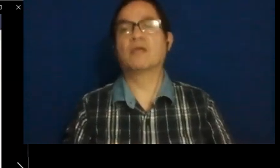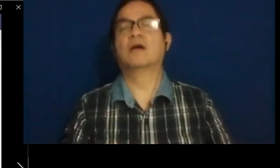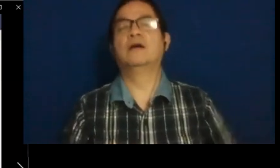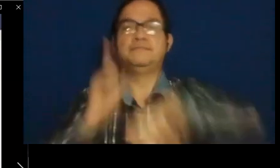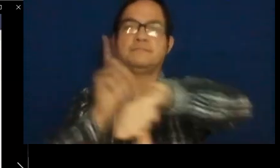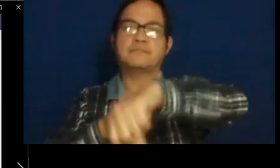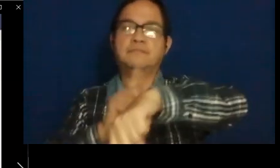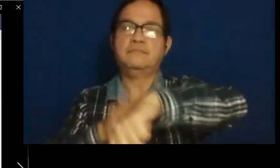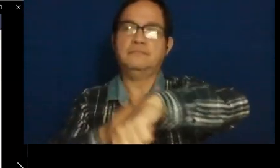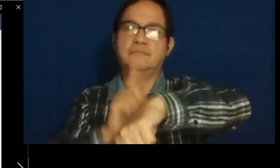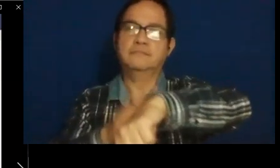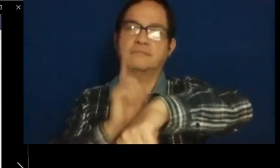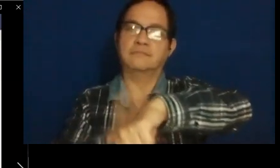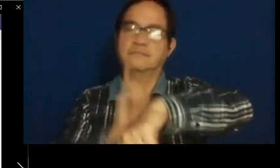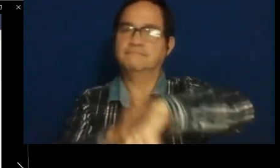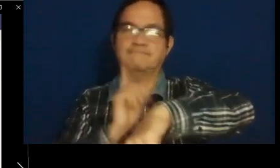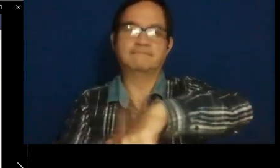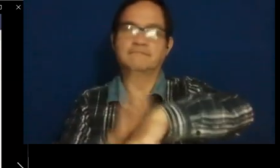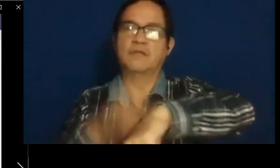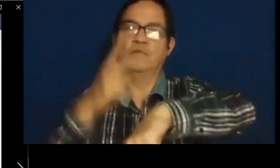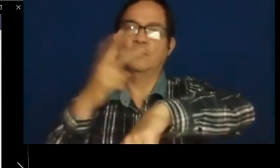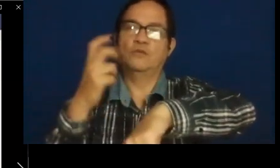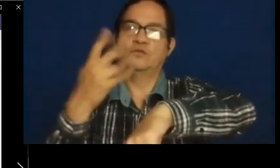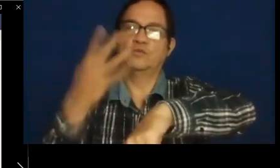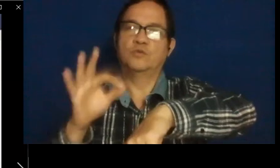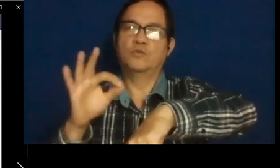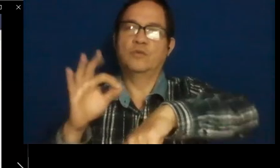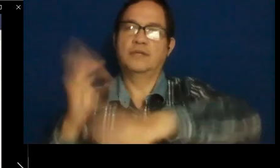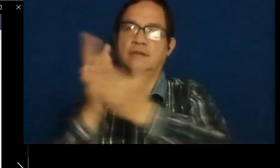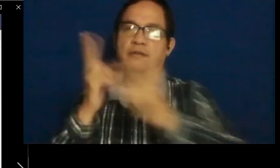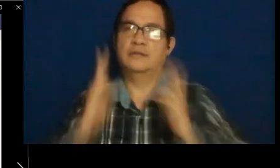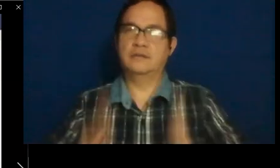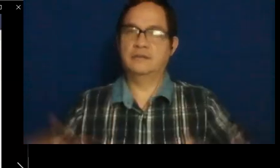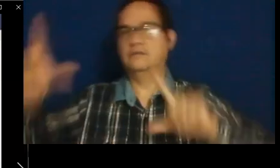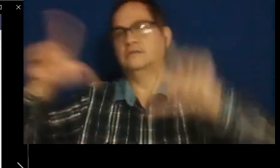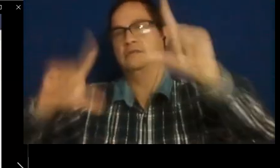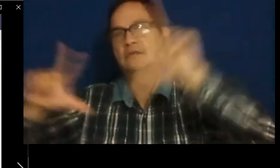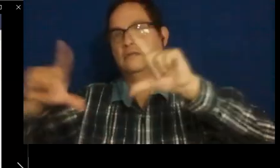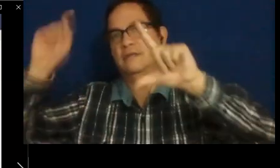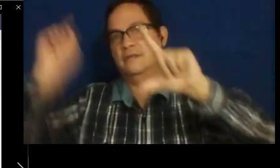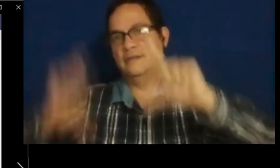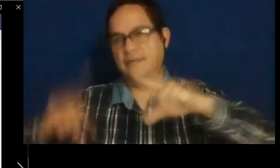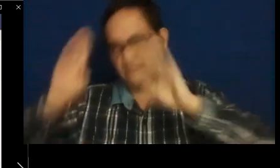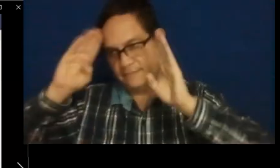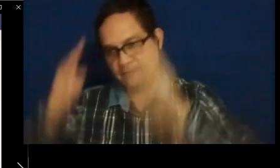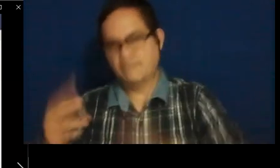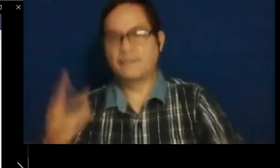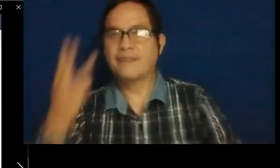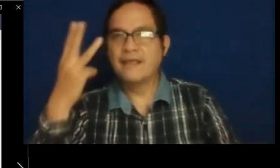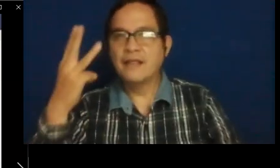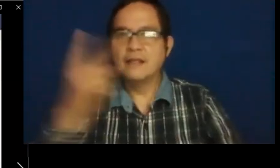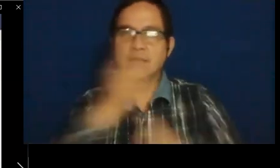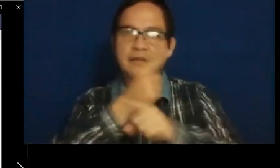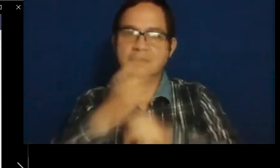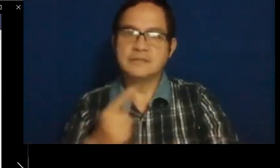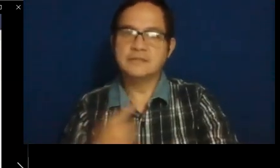mucho traumatismo porque vuelvo y te repito, tengo 240 estudiantes de laboratorio que tengo que atender durante estas 3 semanas. Pero además